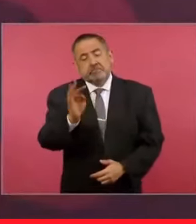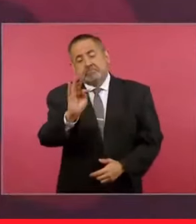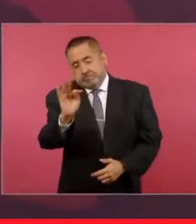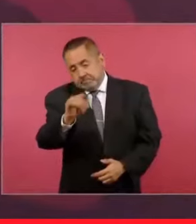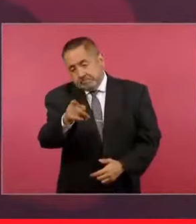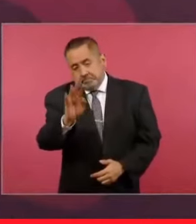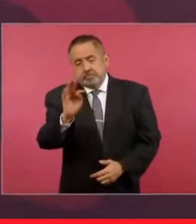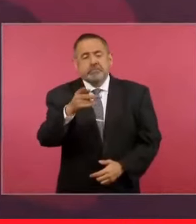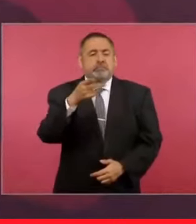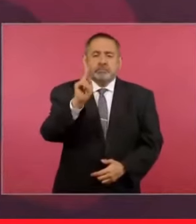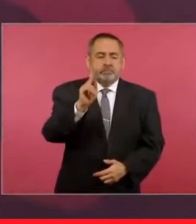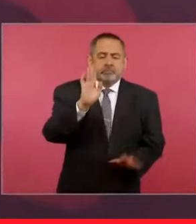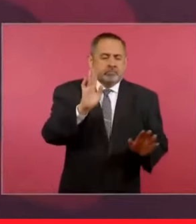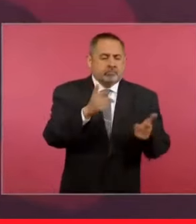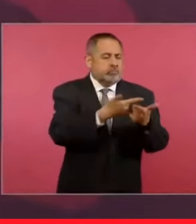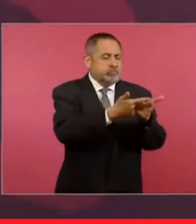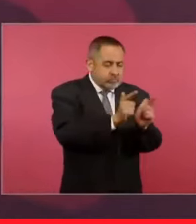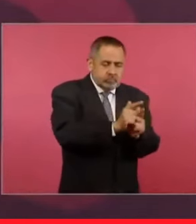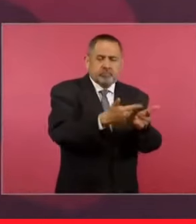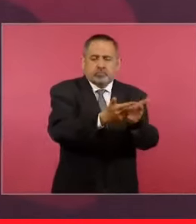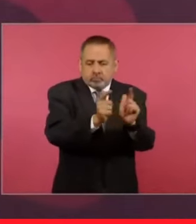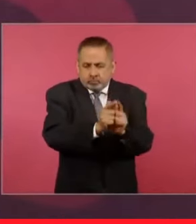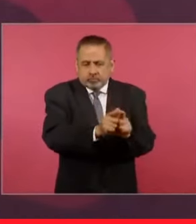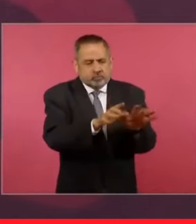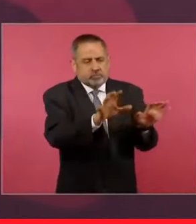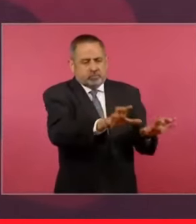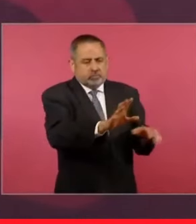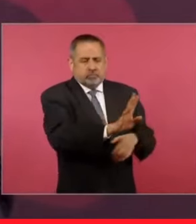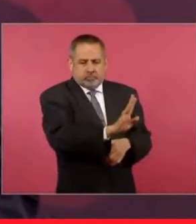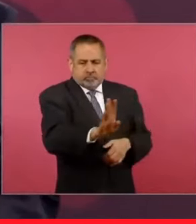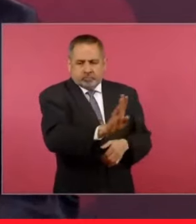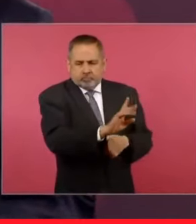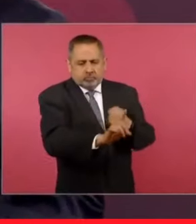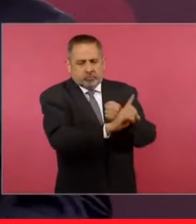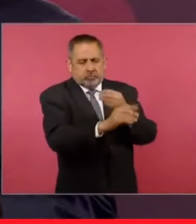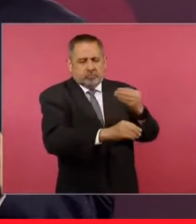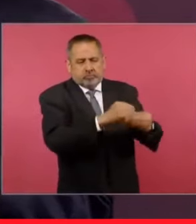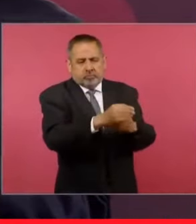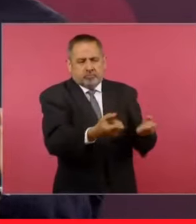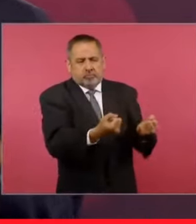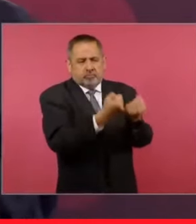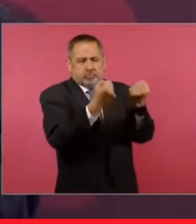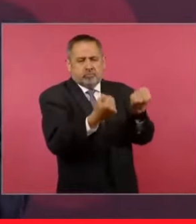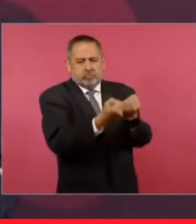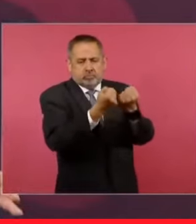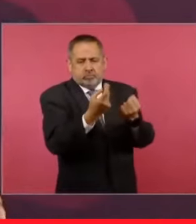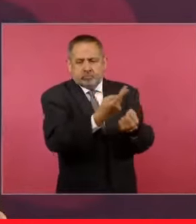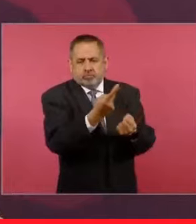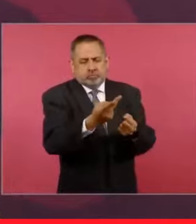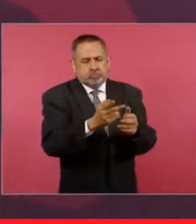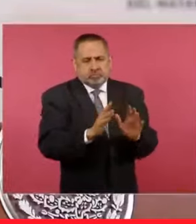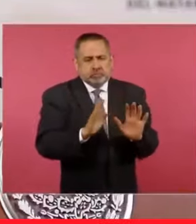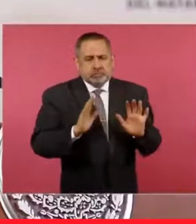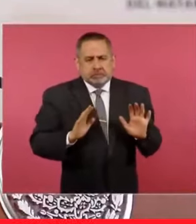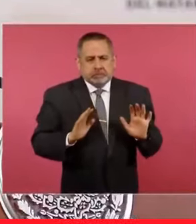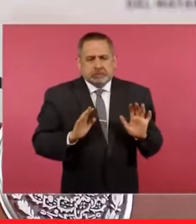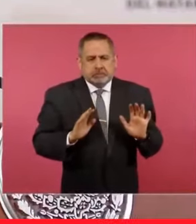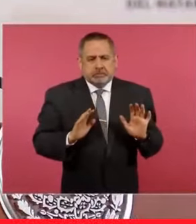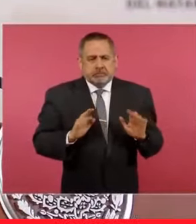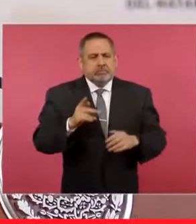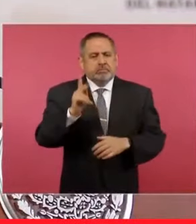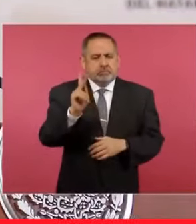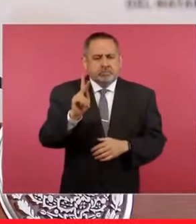Son son este bandas son dos bandas que se están este confrontando